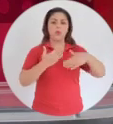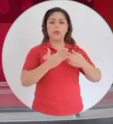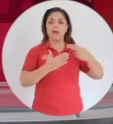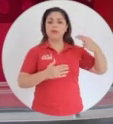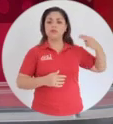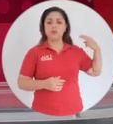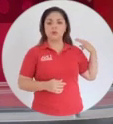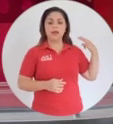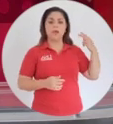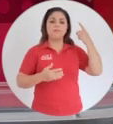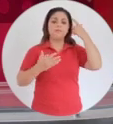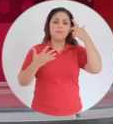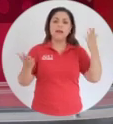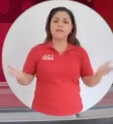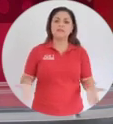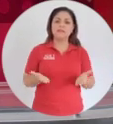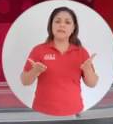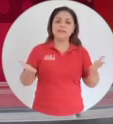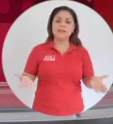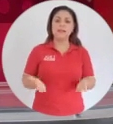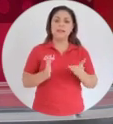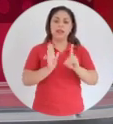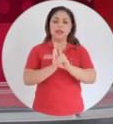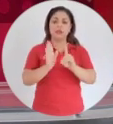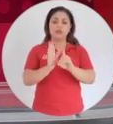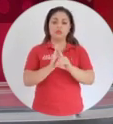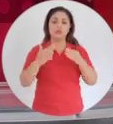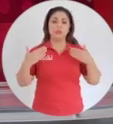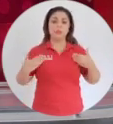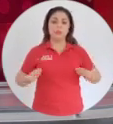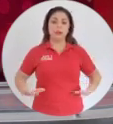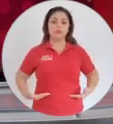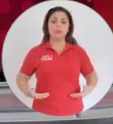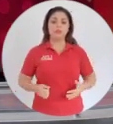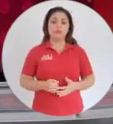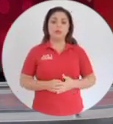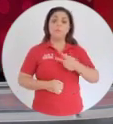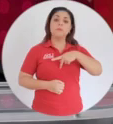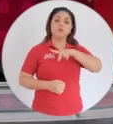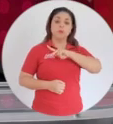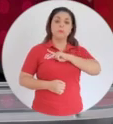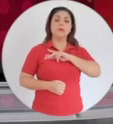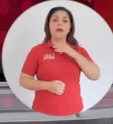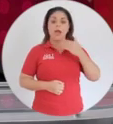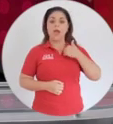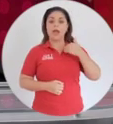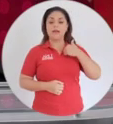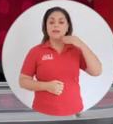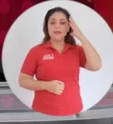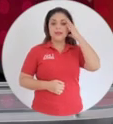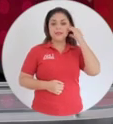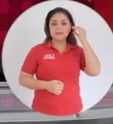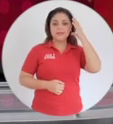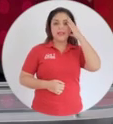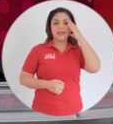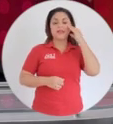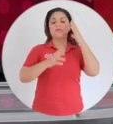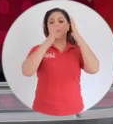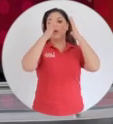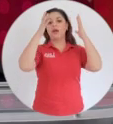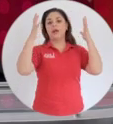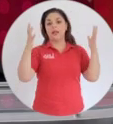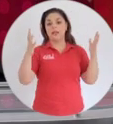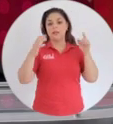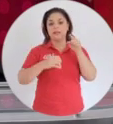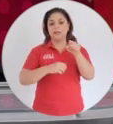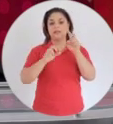sí, por la vigencia de los derechos humanos. En lo personal tengo una experiencia grande